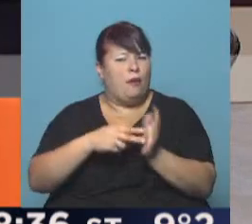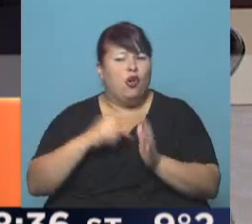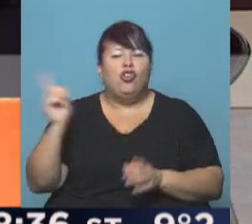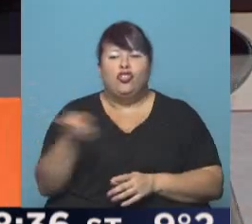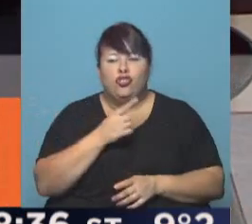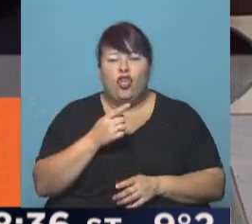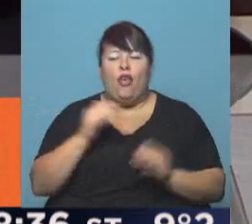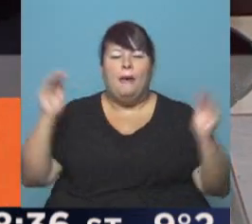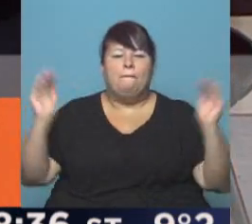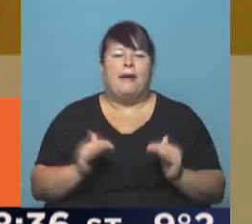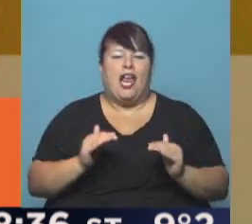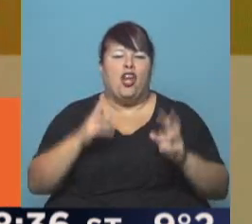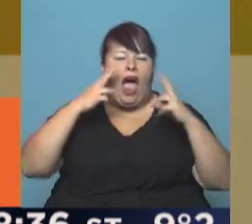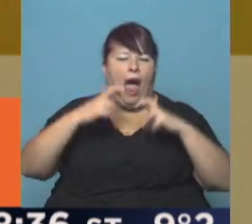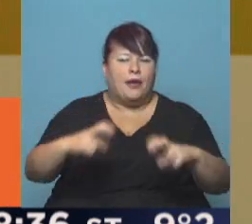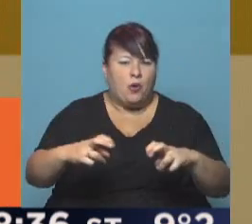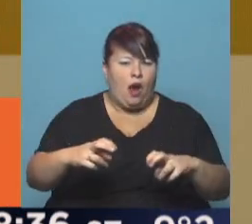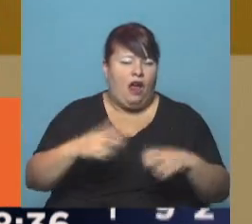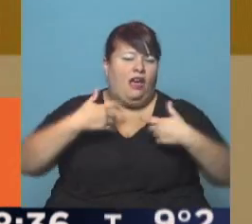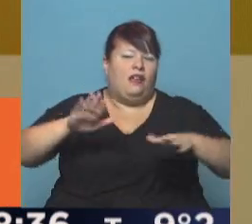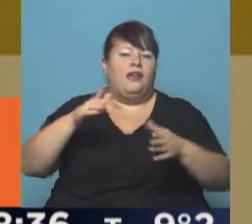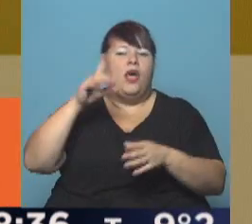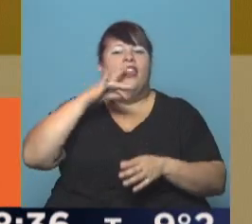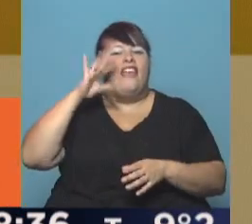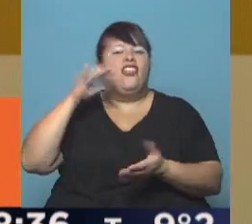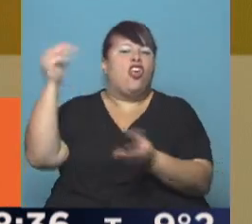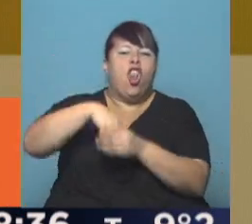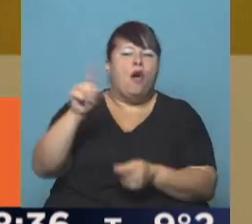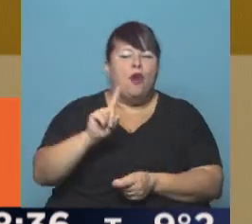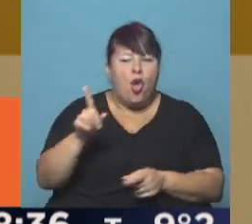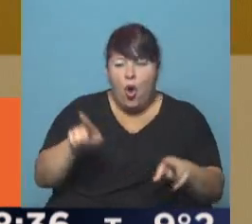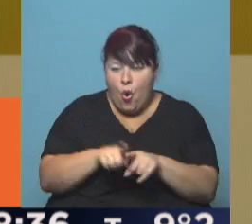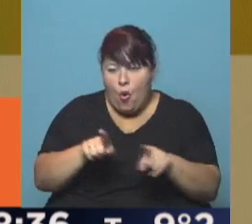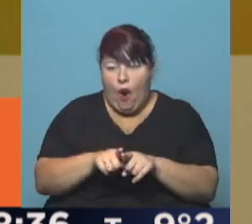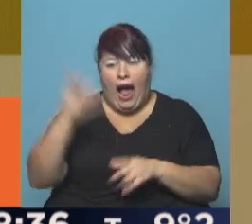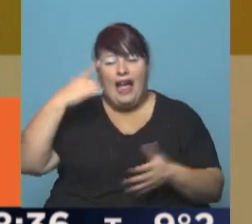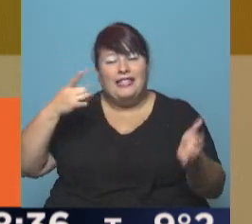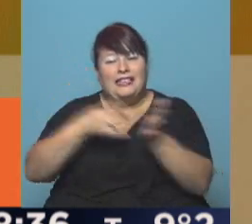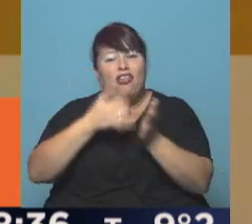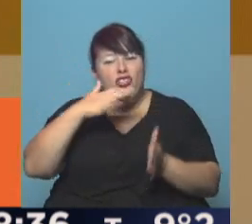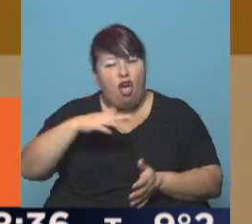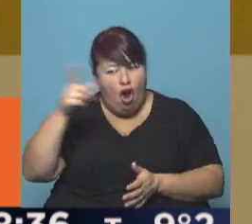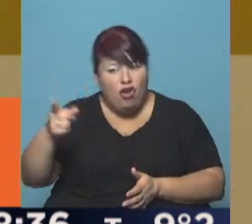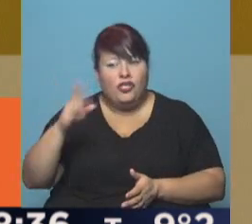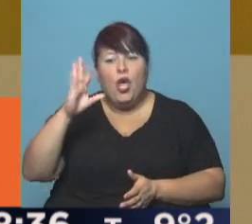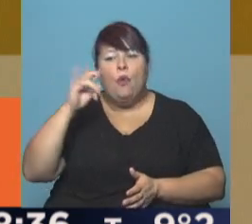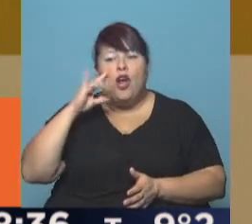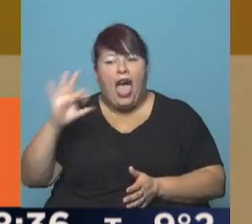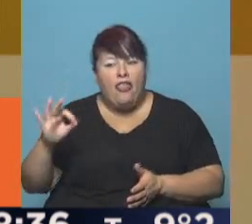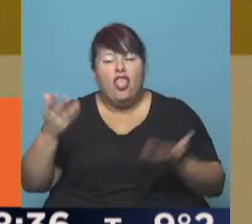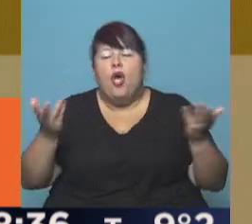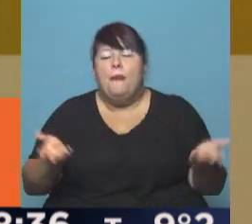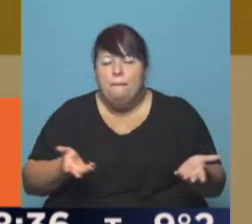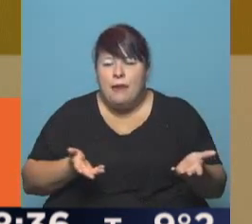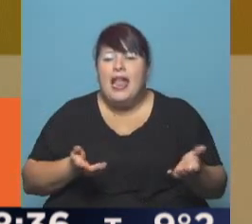Todos recortan las causas de investigaciones y dejan afuera a Julio De Vido. Pasó lo mismo con la tragedia de Once, con Bonadío. Pero